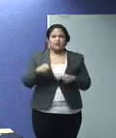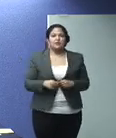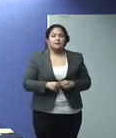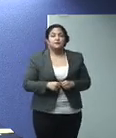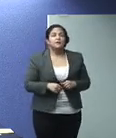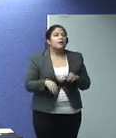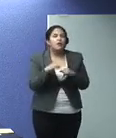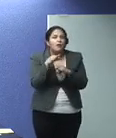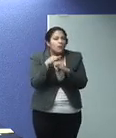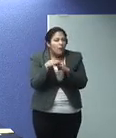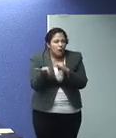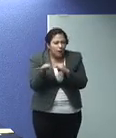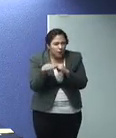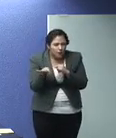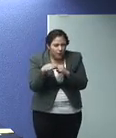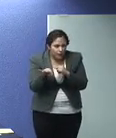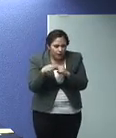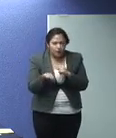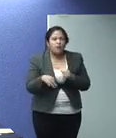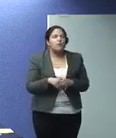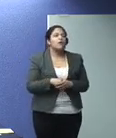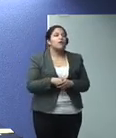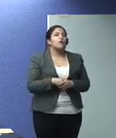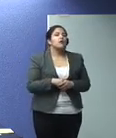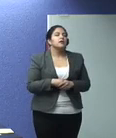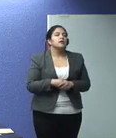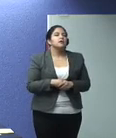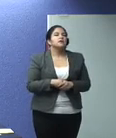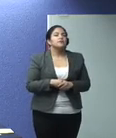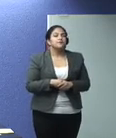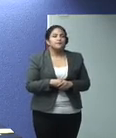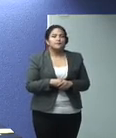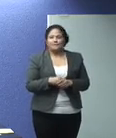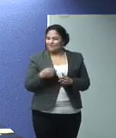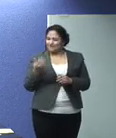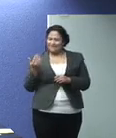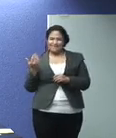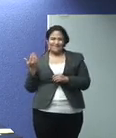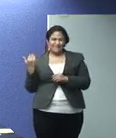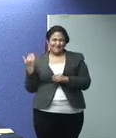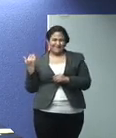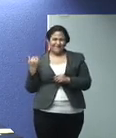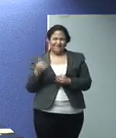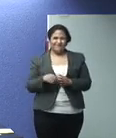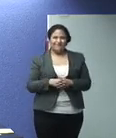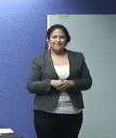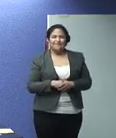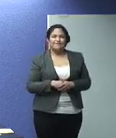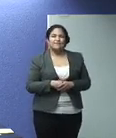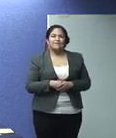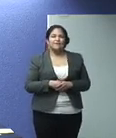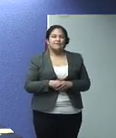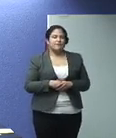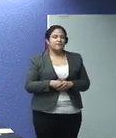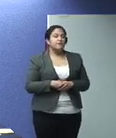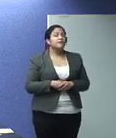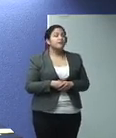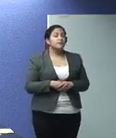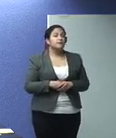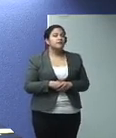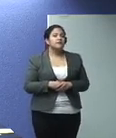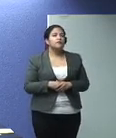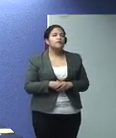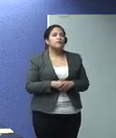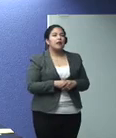Finalmente, está el modelo de la diversidad funcional. Ah, bueno, en el movimiento, en el modelo social surge un movimiento que